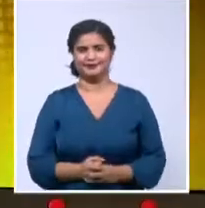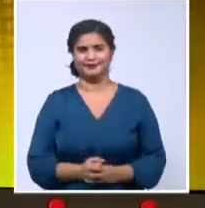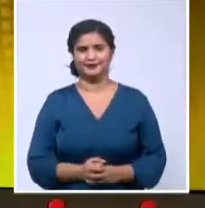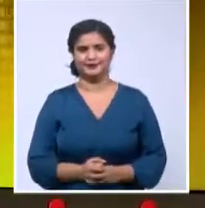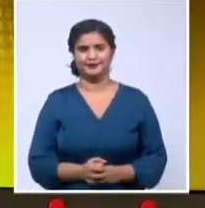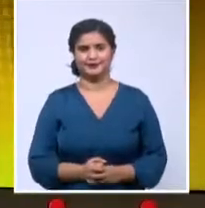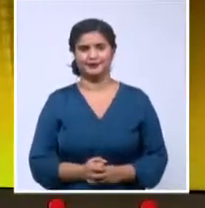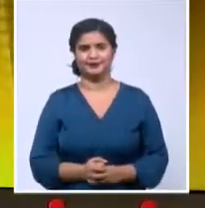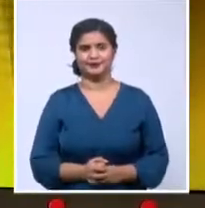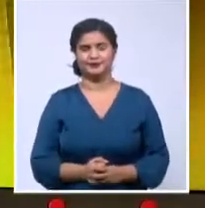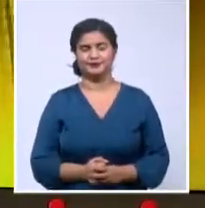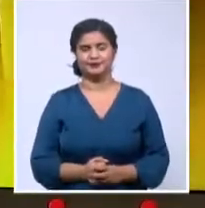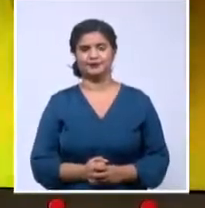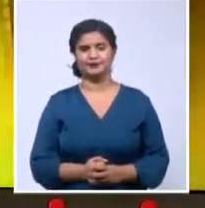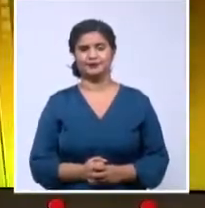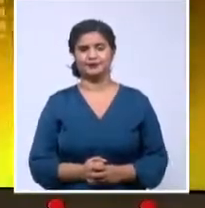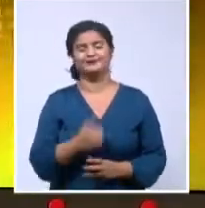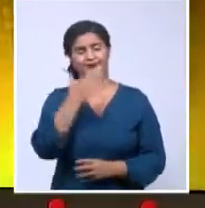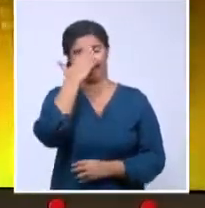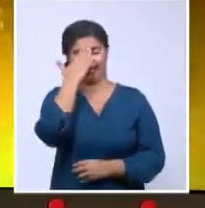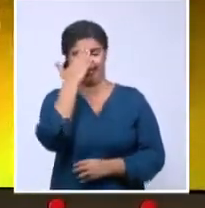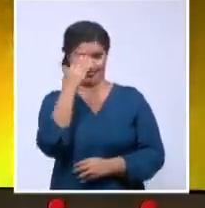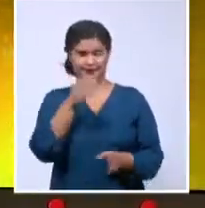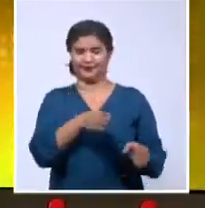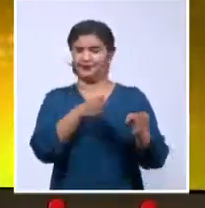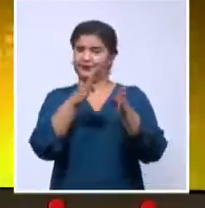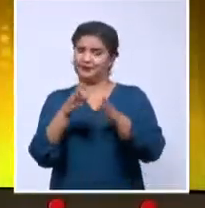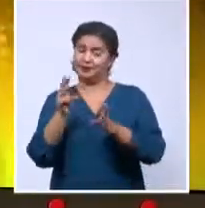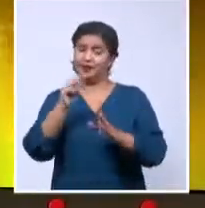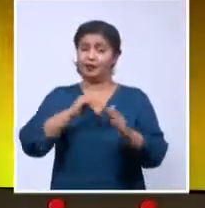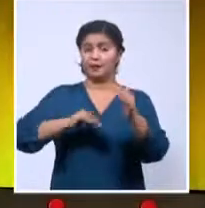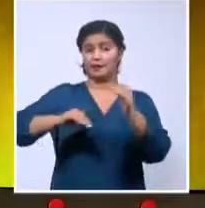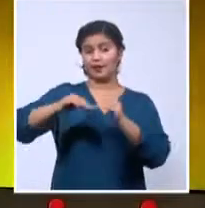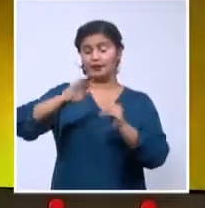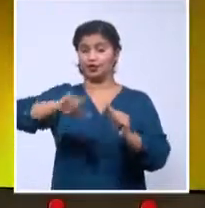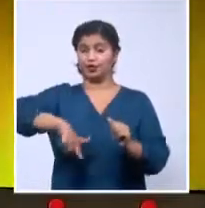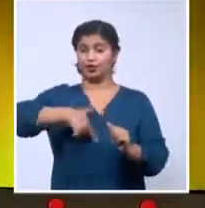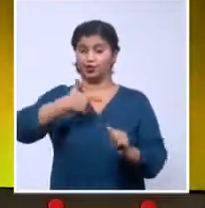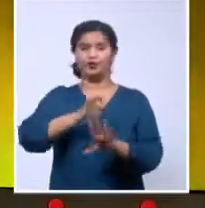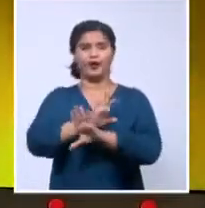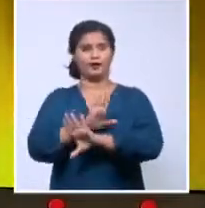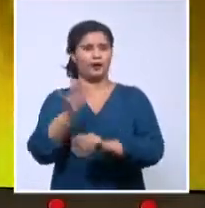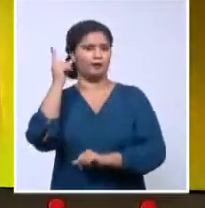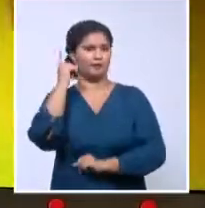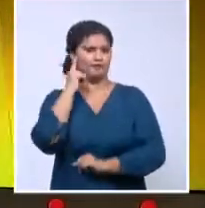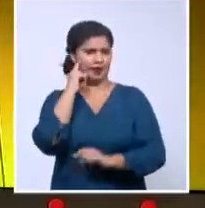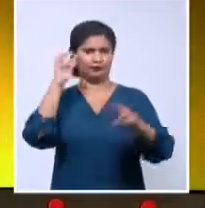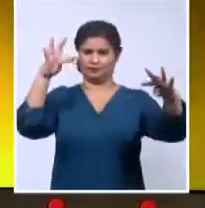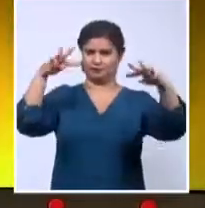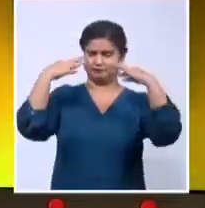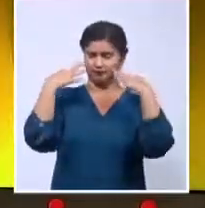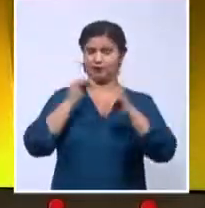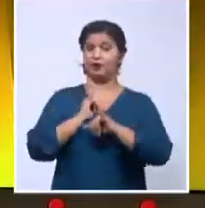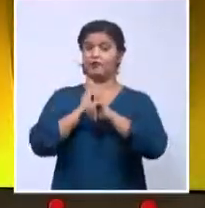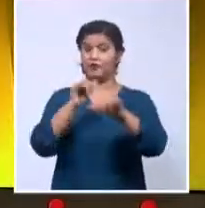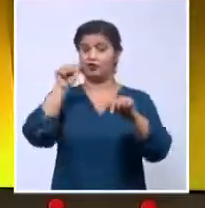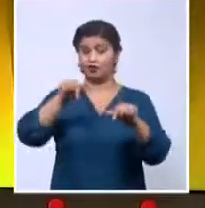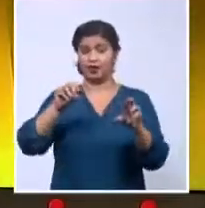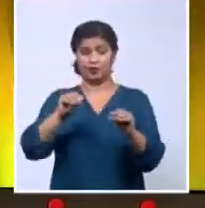En efecto, el Ministerio de Cultura de Cuba se ha pronunciado. Acaban ustedes de escuchar su pronunciamiento, la nota de esta mañana.